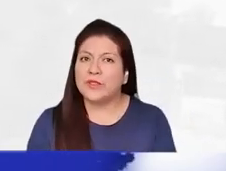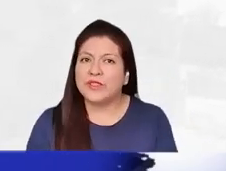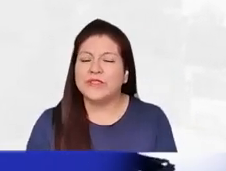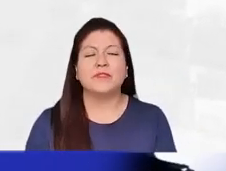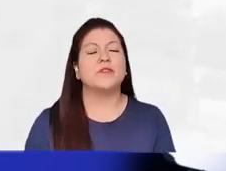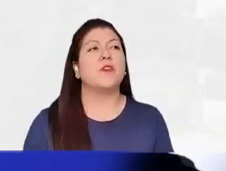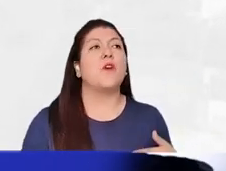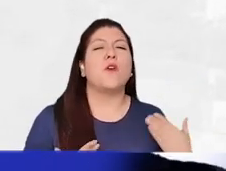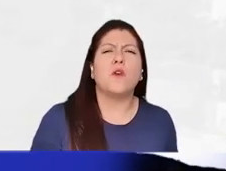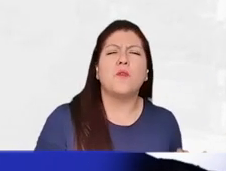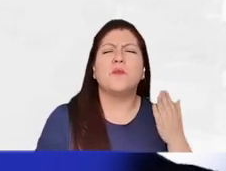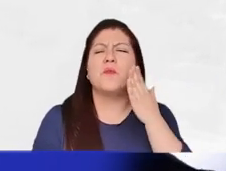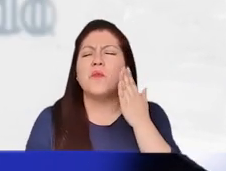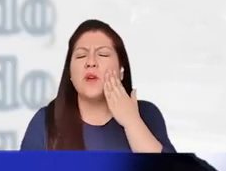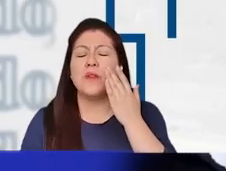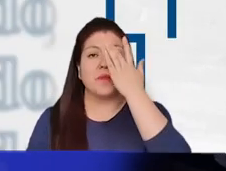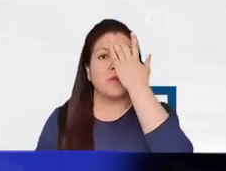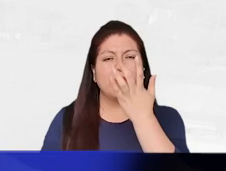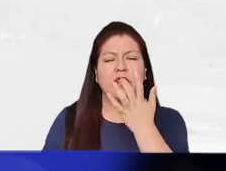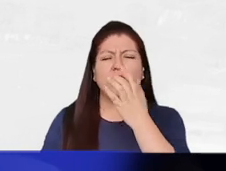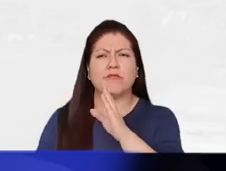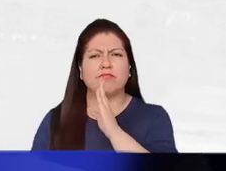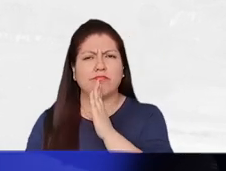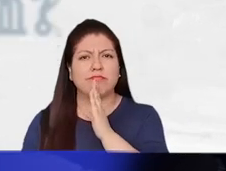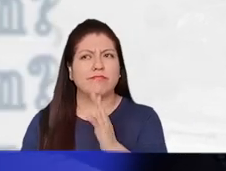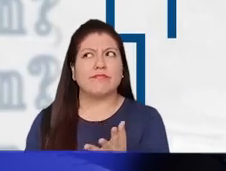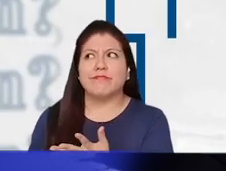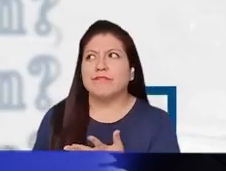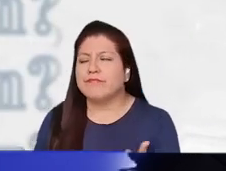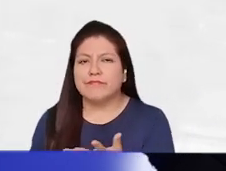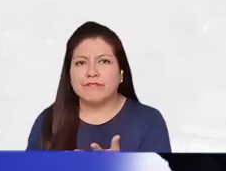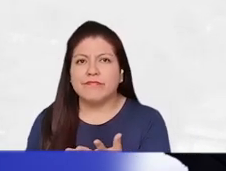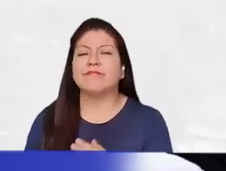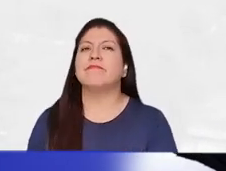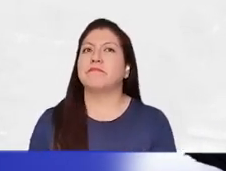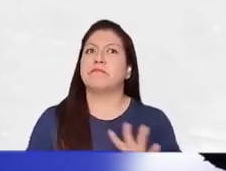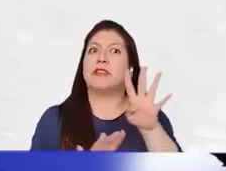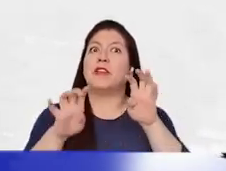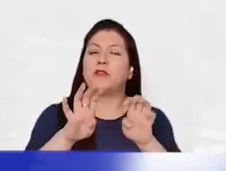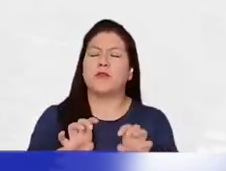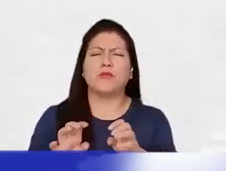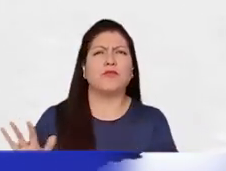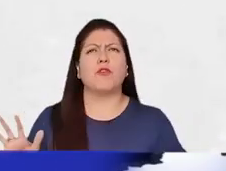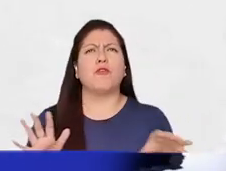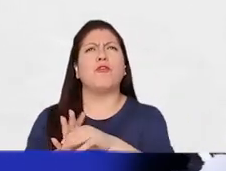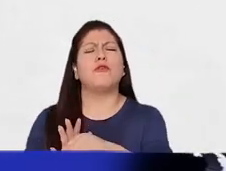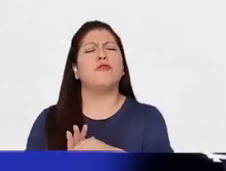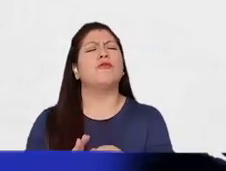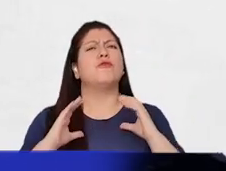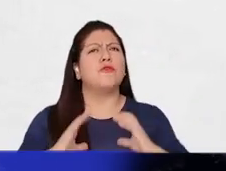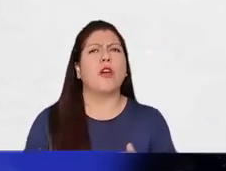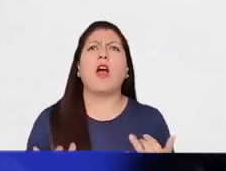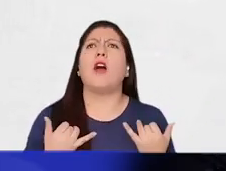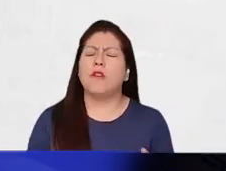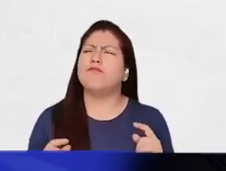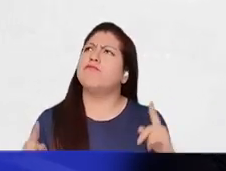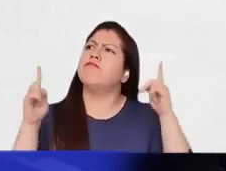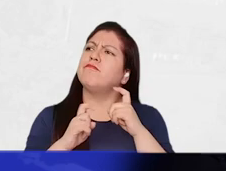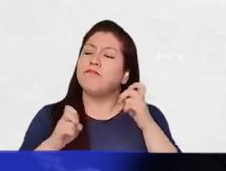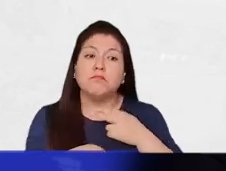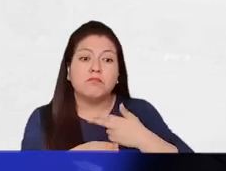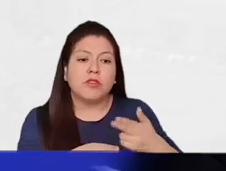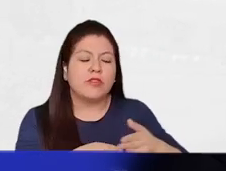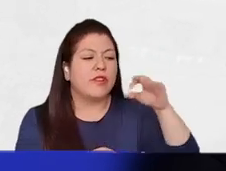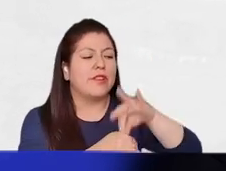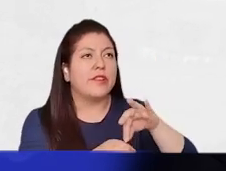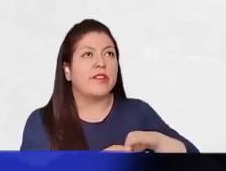¿Otra vez elecciones? ¿Cómo? ¿Cuándo? ¿Por qué? ¿Quién y dónde? Son muchas las preguntas que se harán todos los colombianos por estos